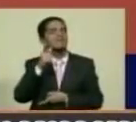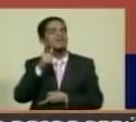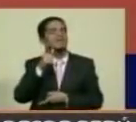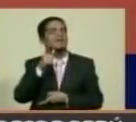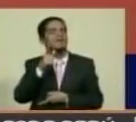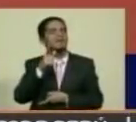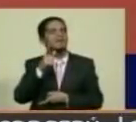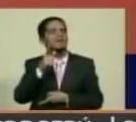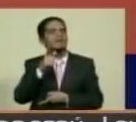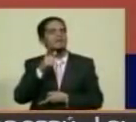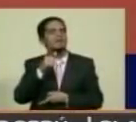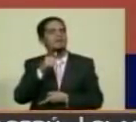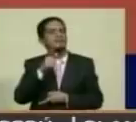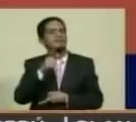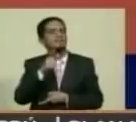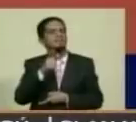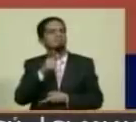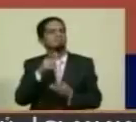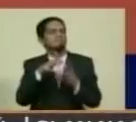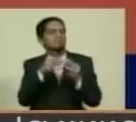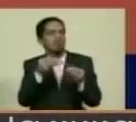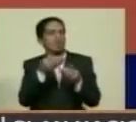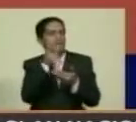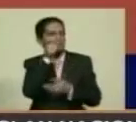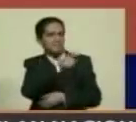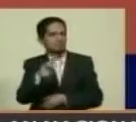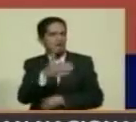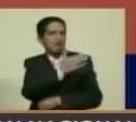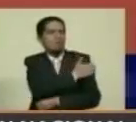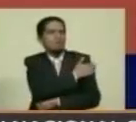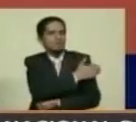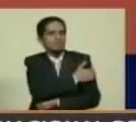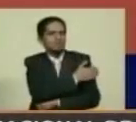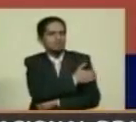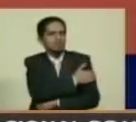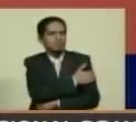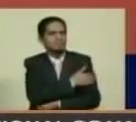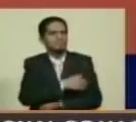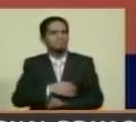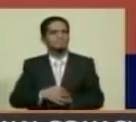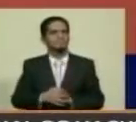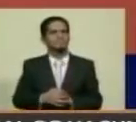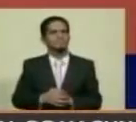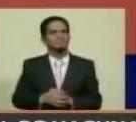Tintori, de Antonio Ledesma, de Julio Borges,